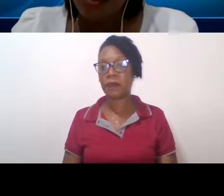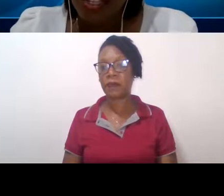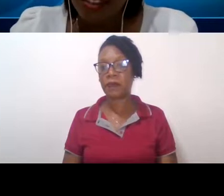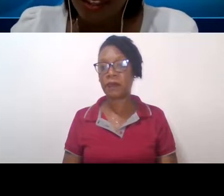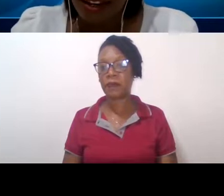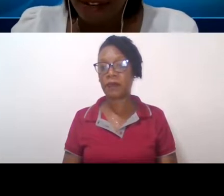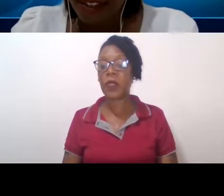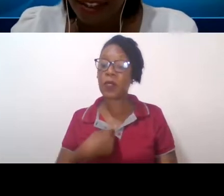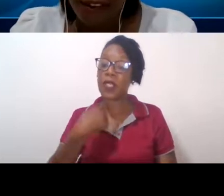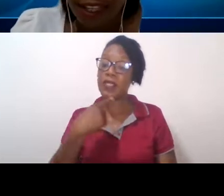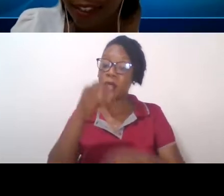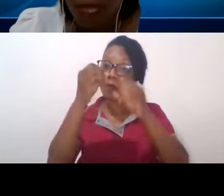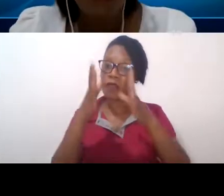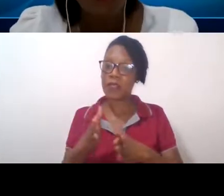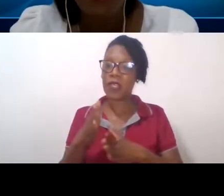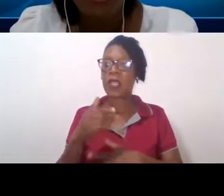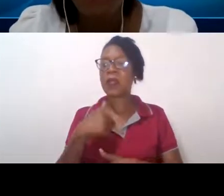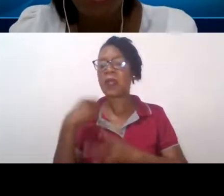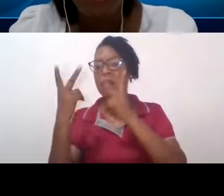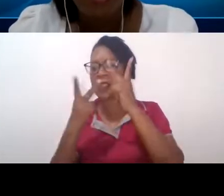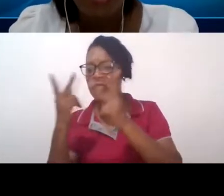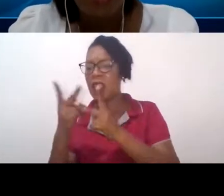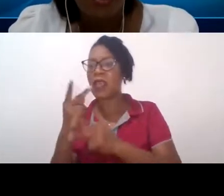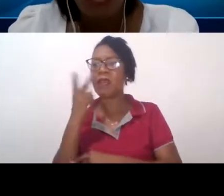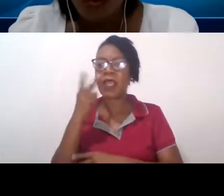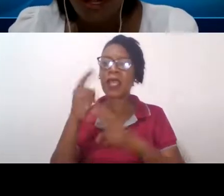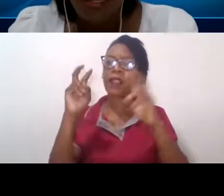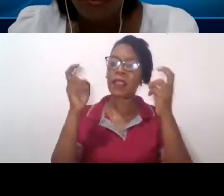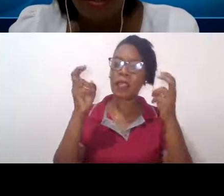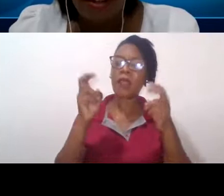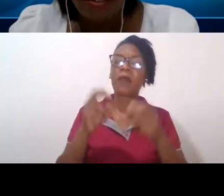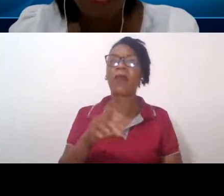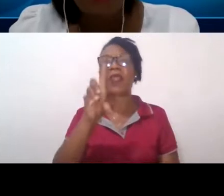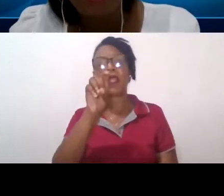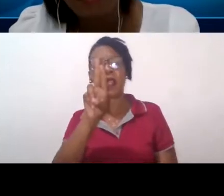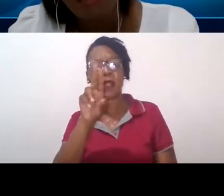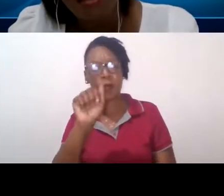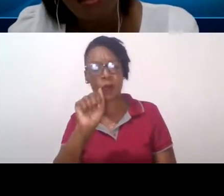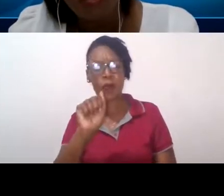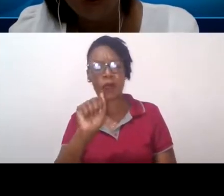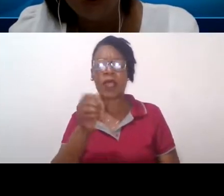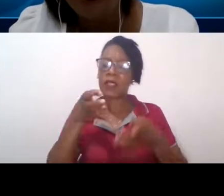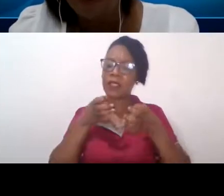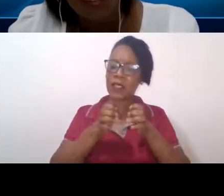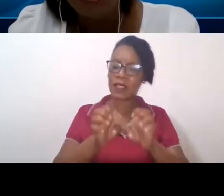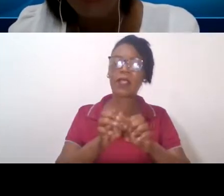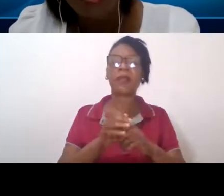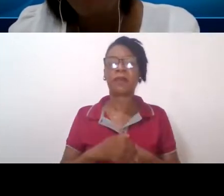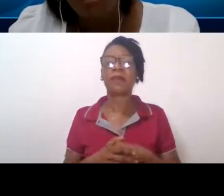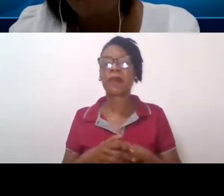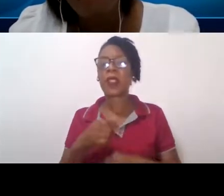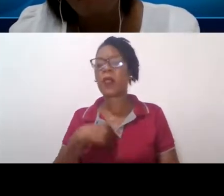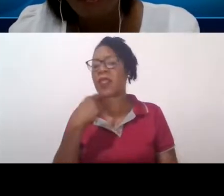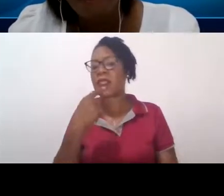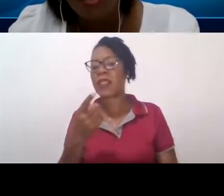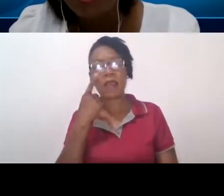a una docente que la visitaba y estábamos viendo el tema del DUA y las estrategias de mediación, yo le decía,